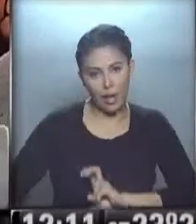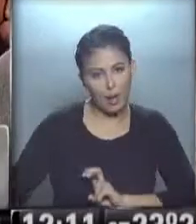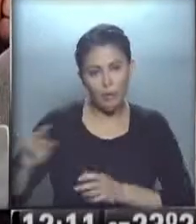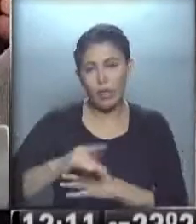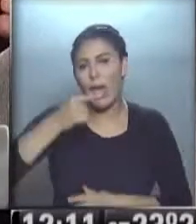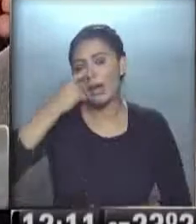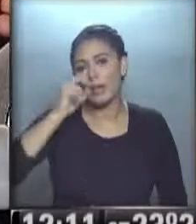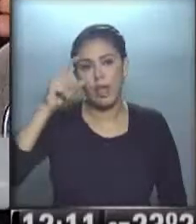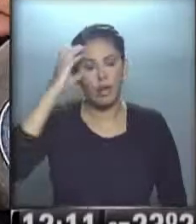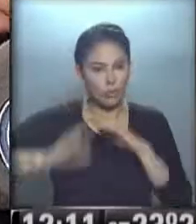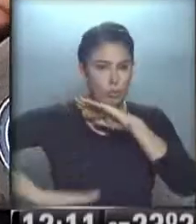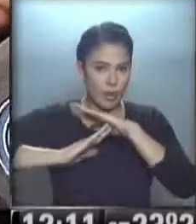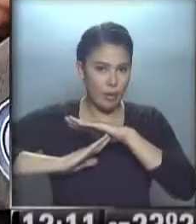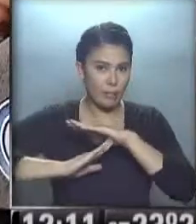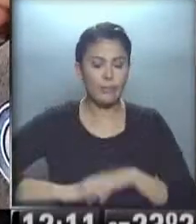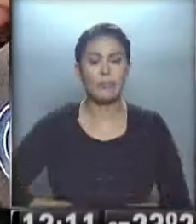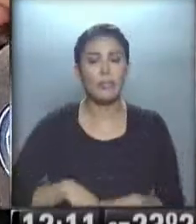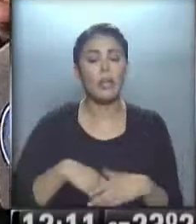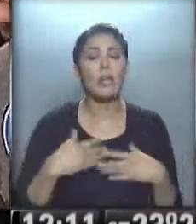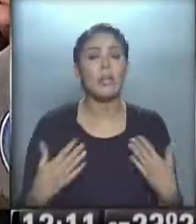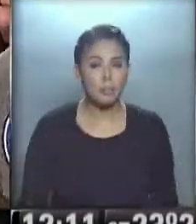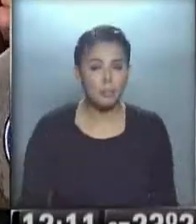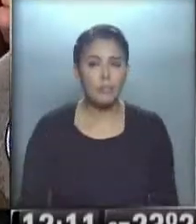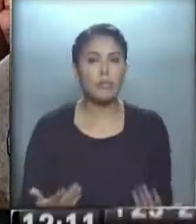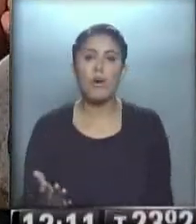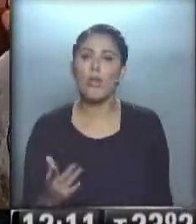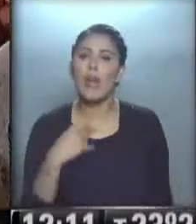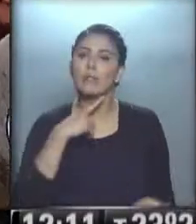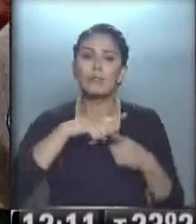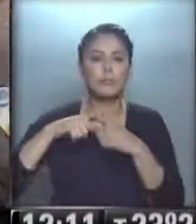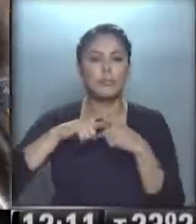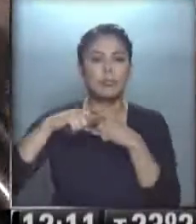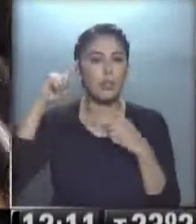interés de la Corte Suprema de Justicia para posibilitar un diálogo con el poder. Señor ministro.